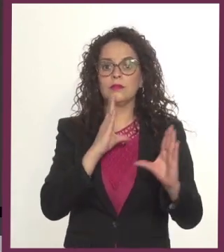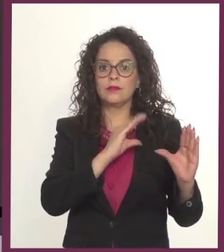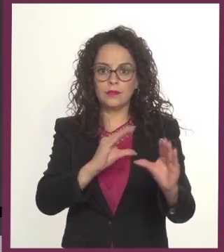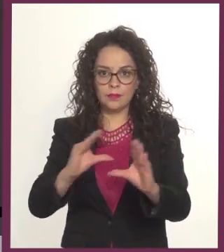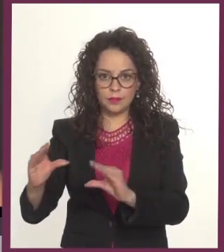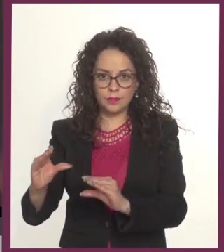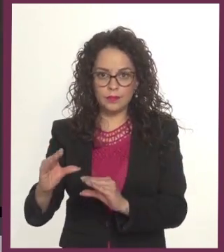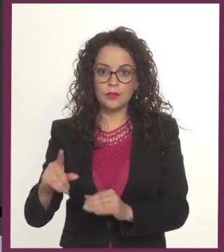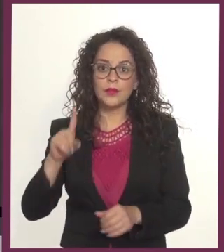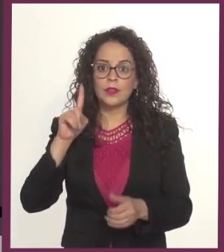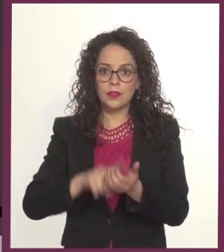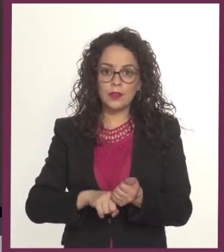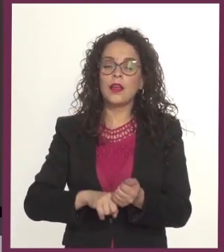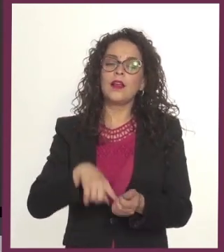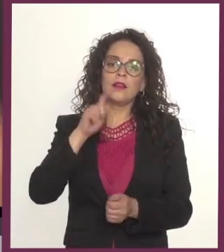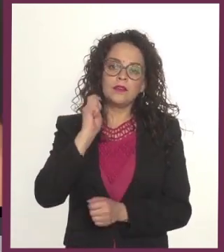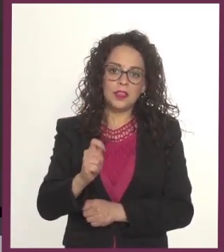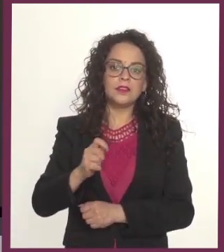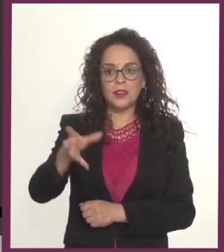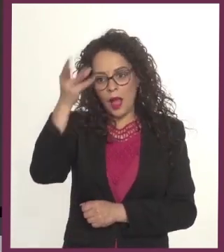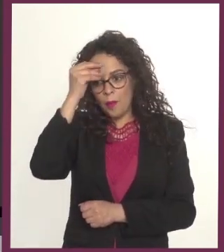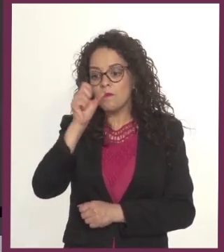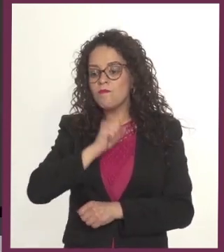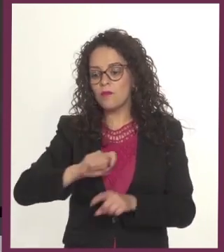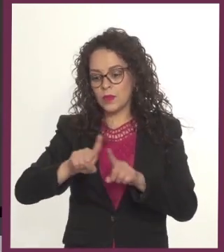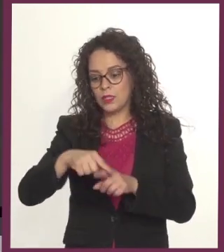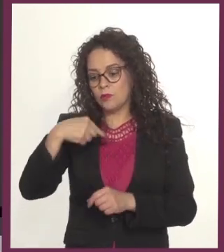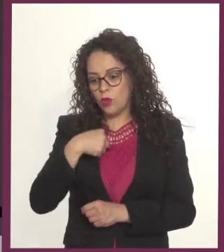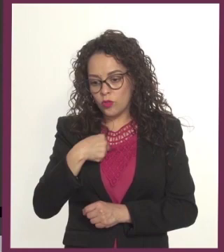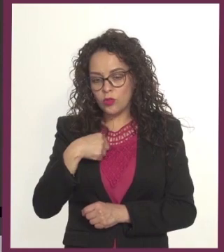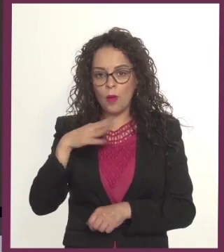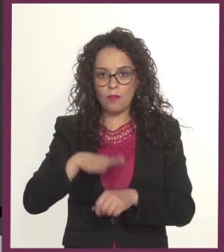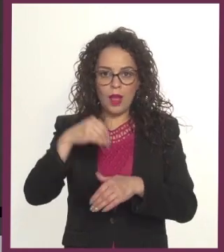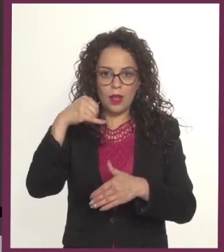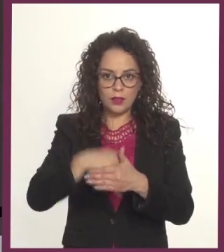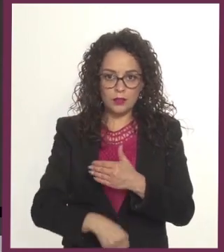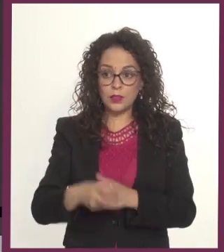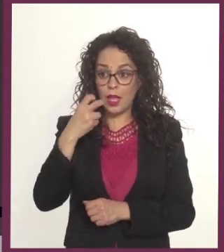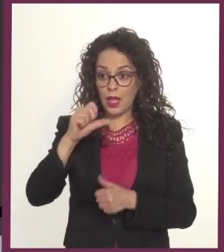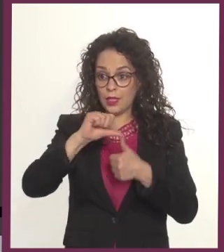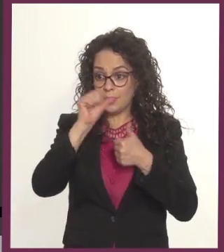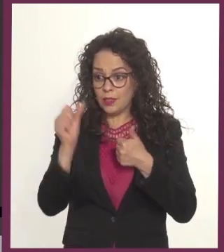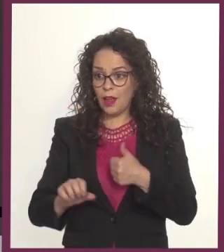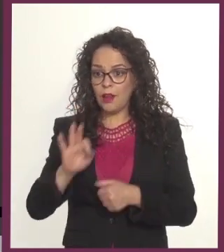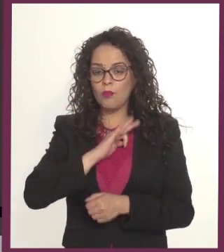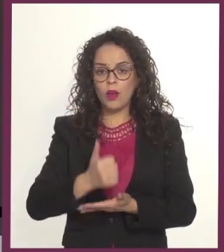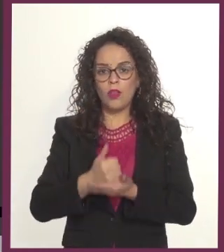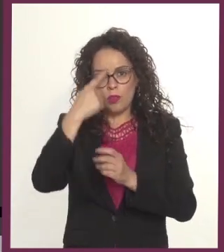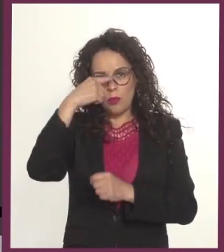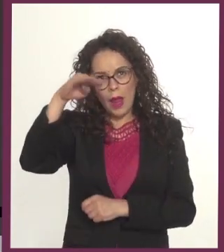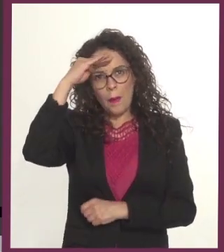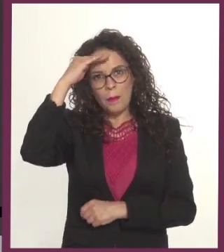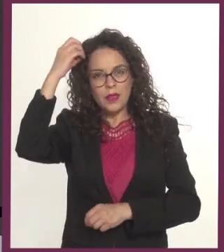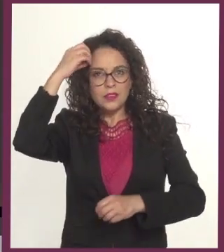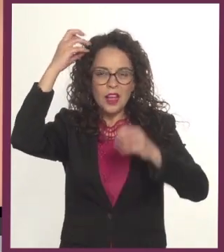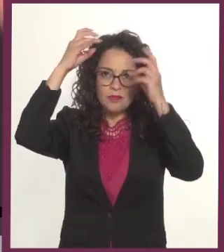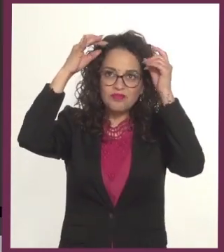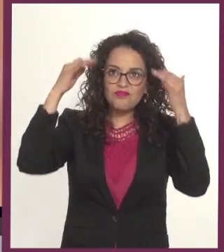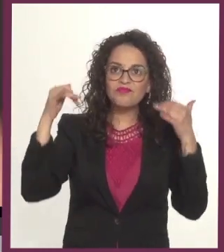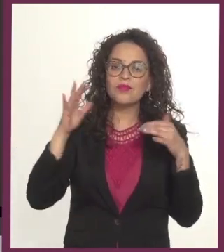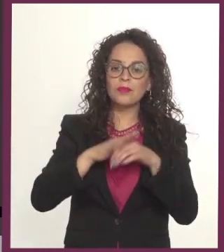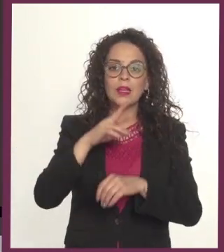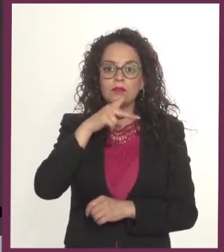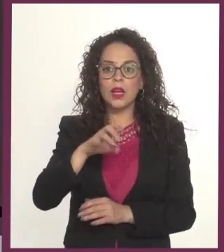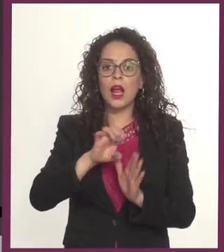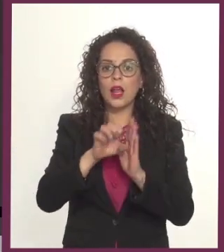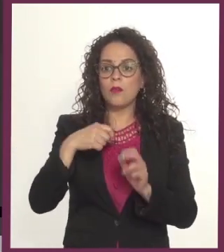porque al mismo tiempo cuando uno enseña, aprende más y reflexiona, ¿no? Y yo creo que el arte invita a reflexionar, entonces creo que va de manera